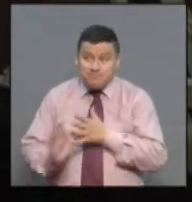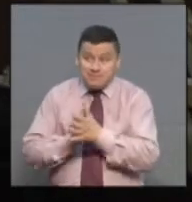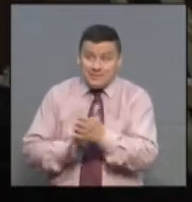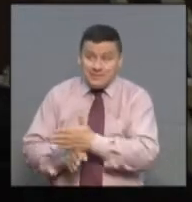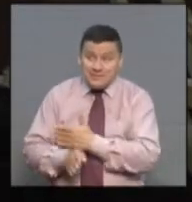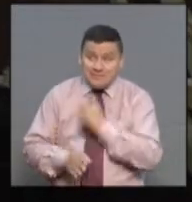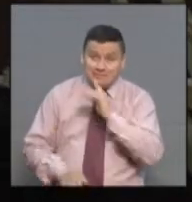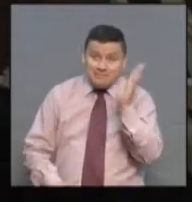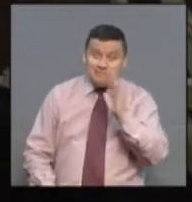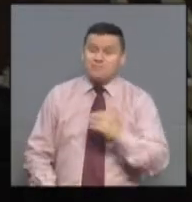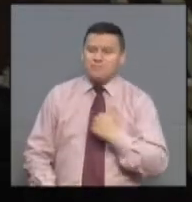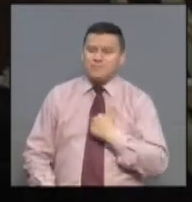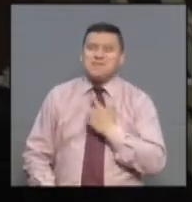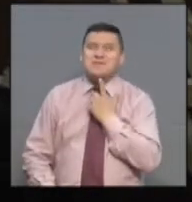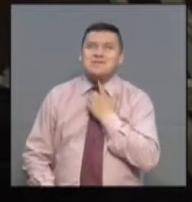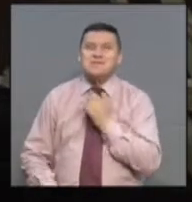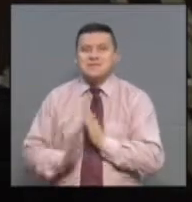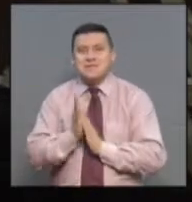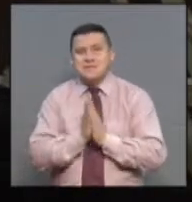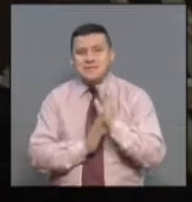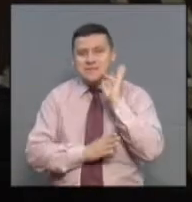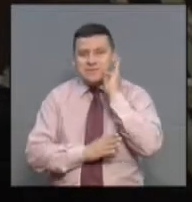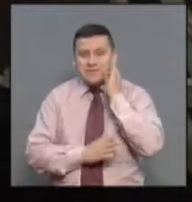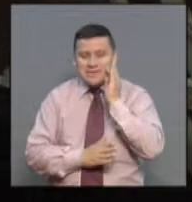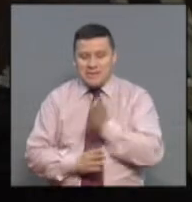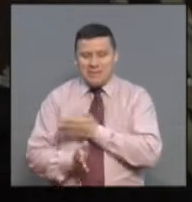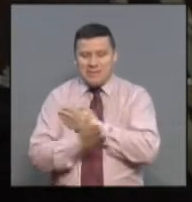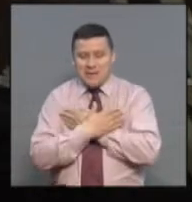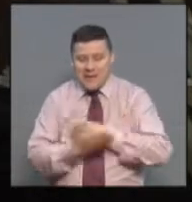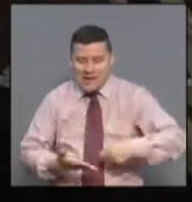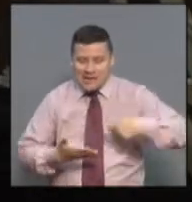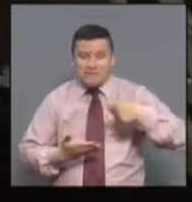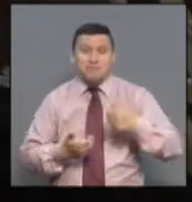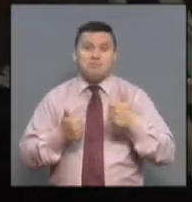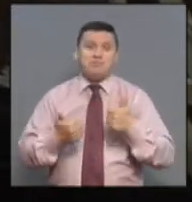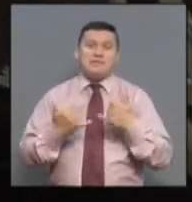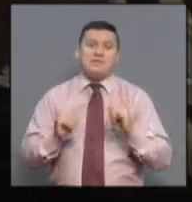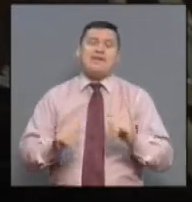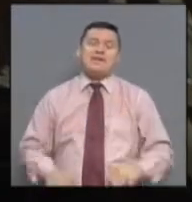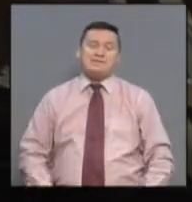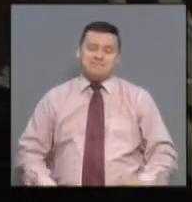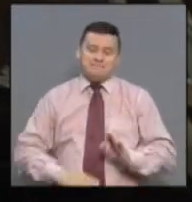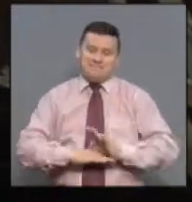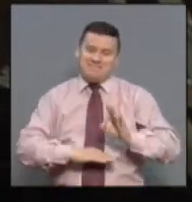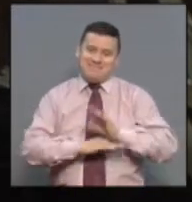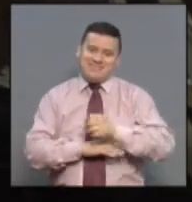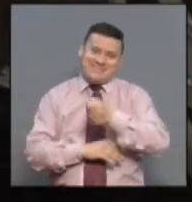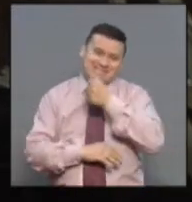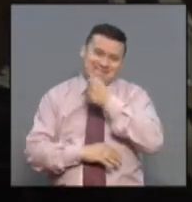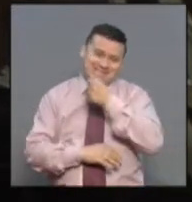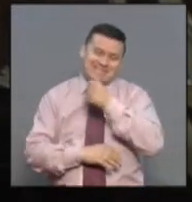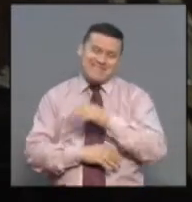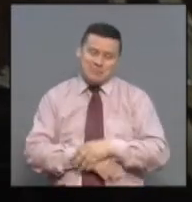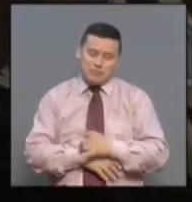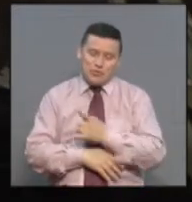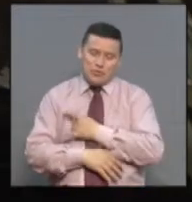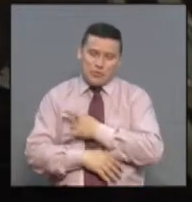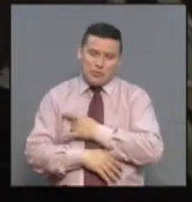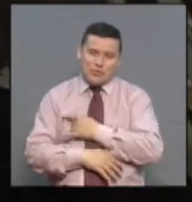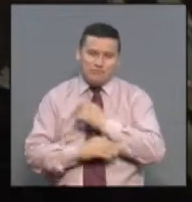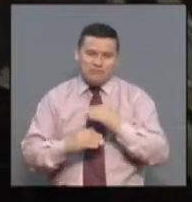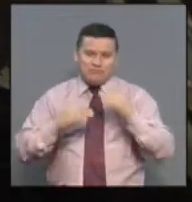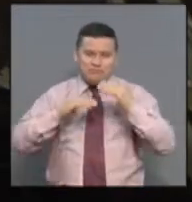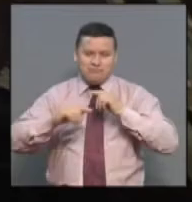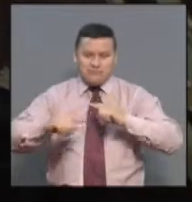antes de despedirnos, me antojó de una deliciosa bandeja paisa. Bien, llegamos al final de SAP Noticias, el informativo de la Escuela Superior